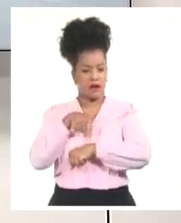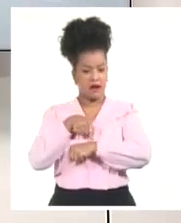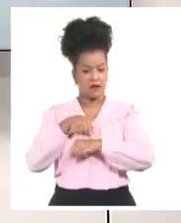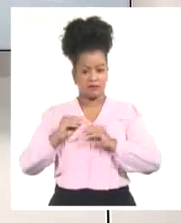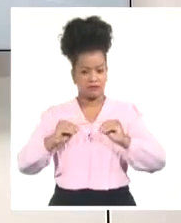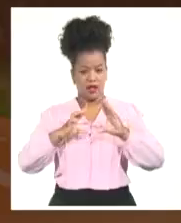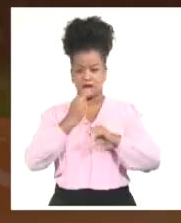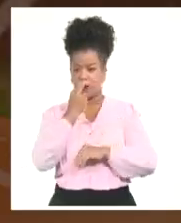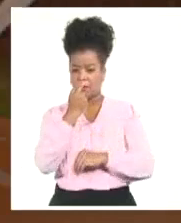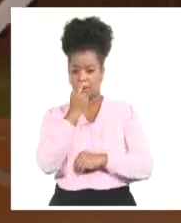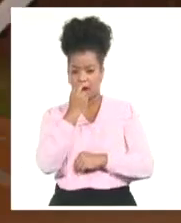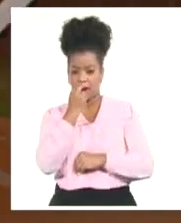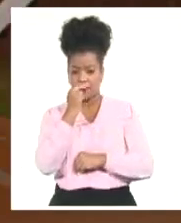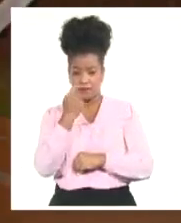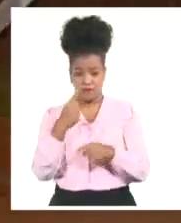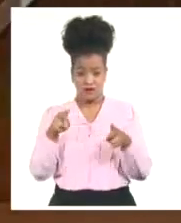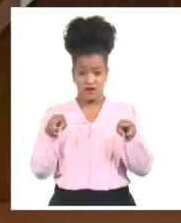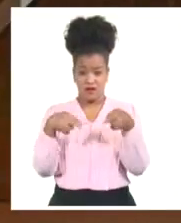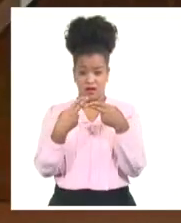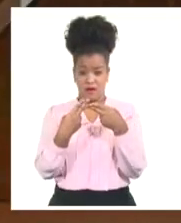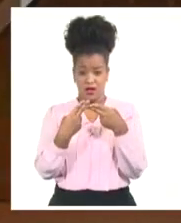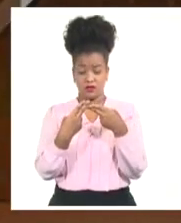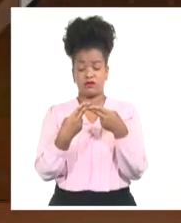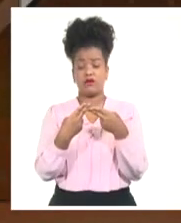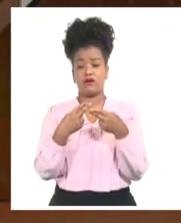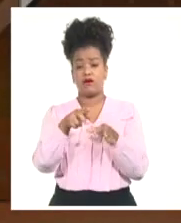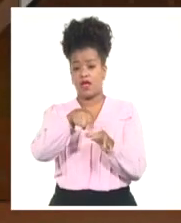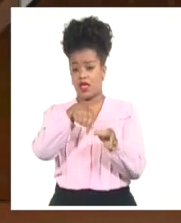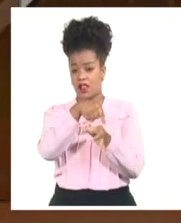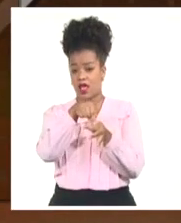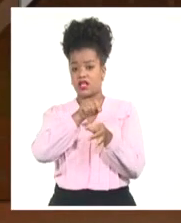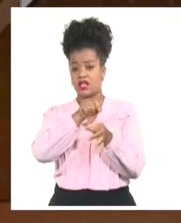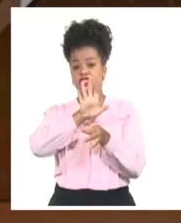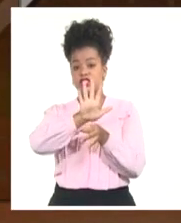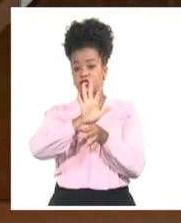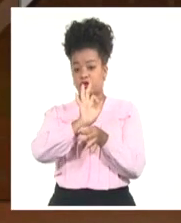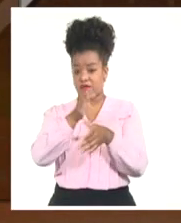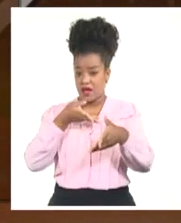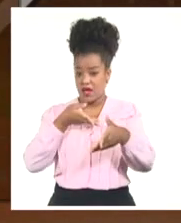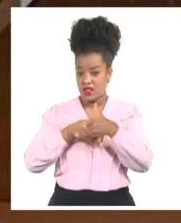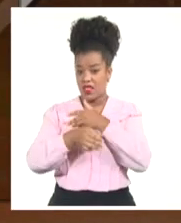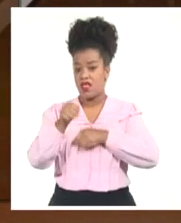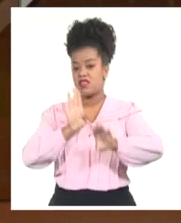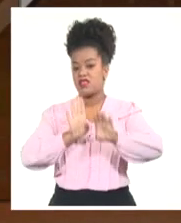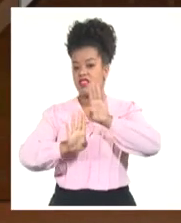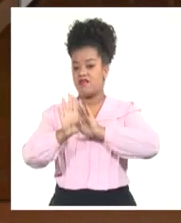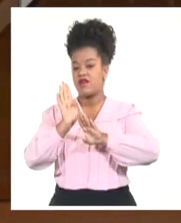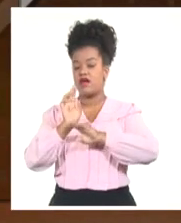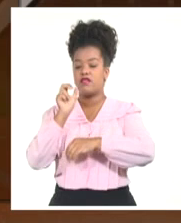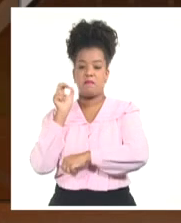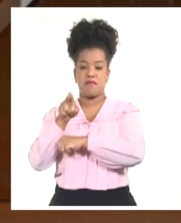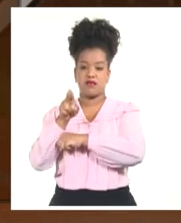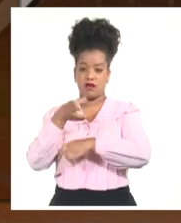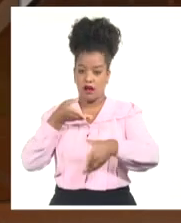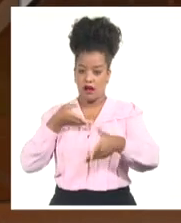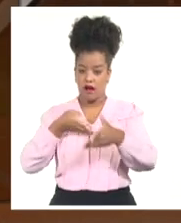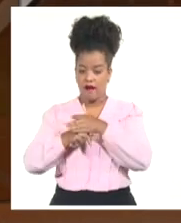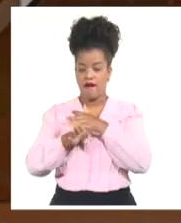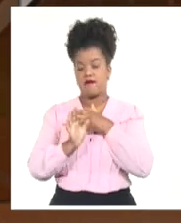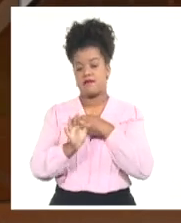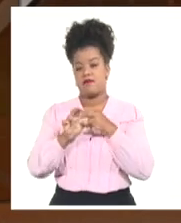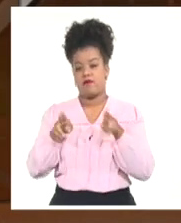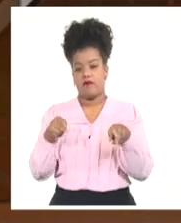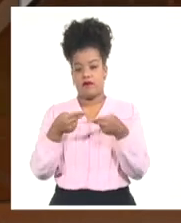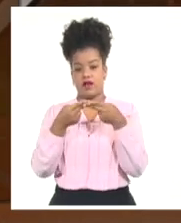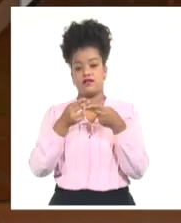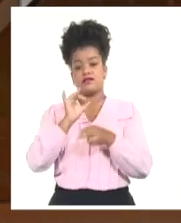En el primer desafío, los pineros marcaron un racimo de 5 en la tercera entrada para defender a su pitcher abridor Jonathan Carbó, quien se llevó el